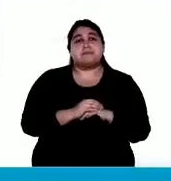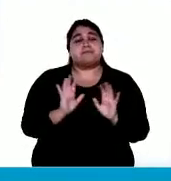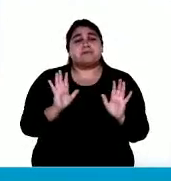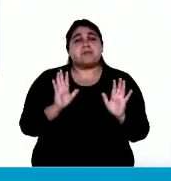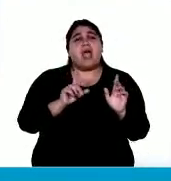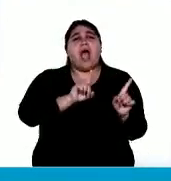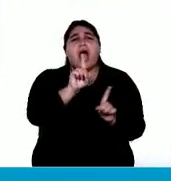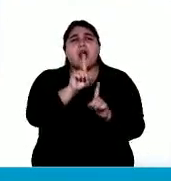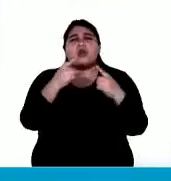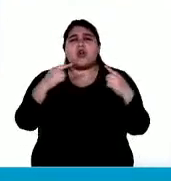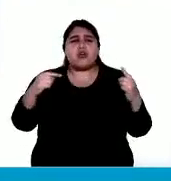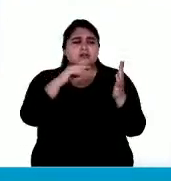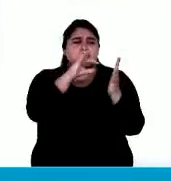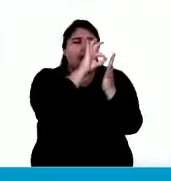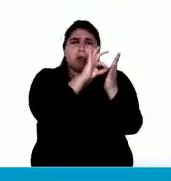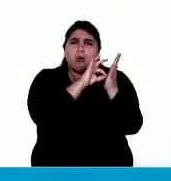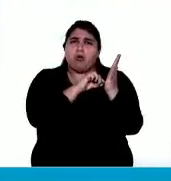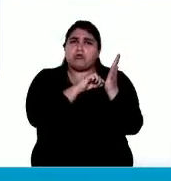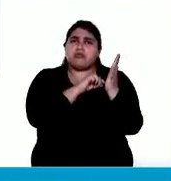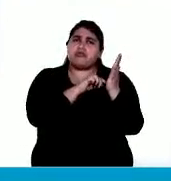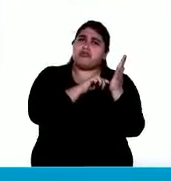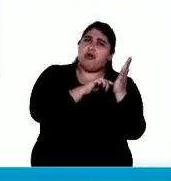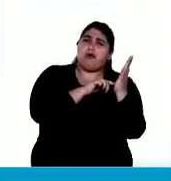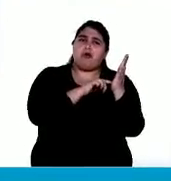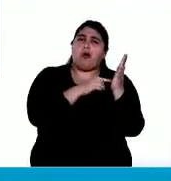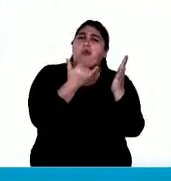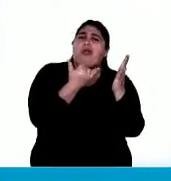sus articulados hasta es ambiguo,